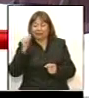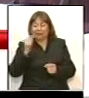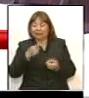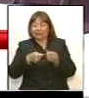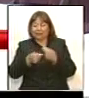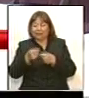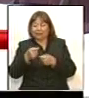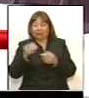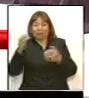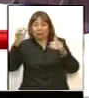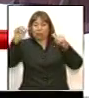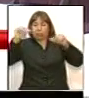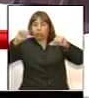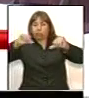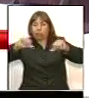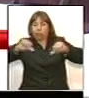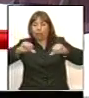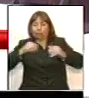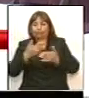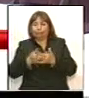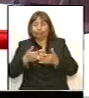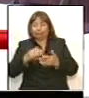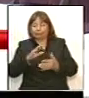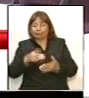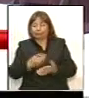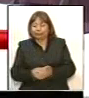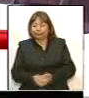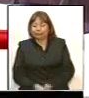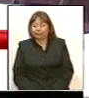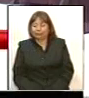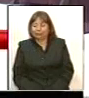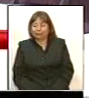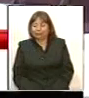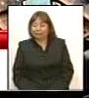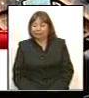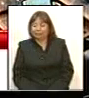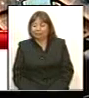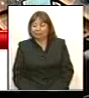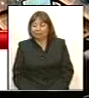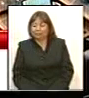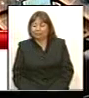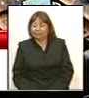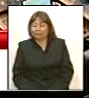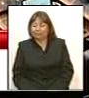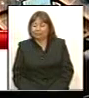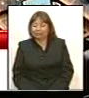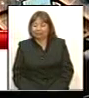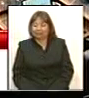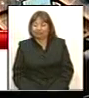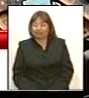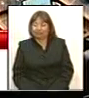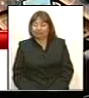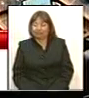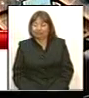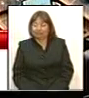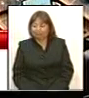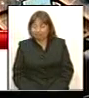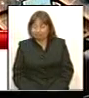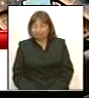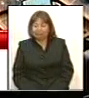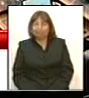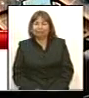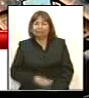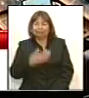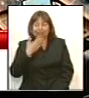un caos total con incendios y con todo. Nada más, gracias. Congresista Olechea. Gracias,